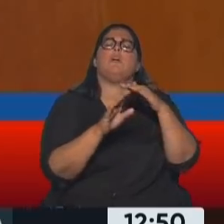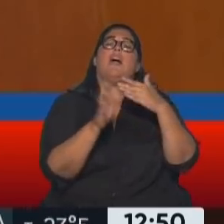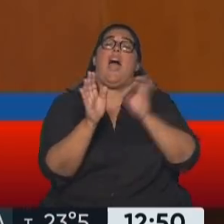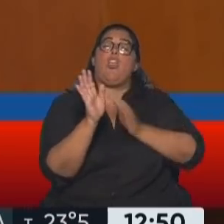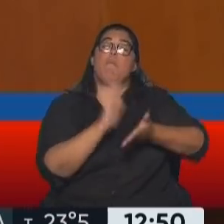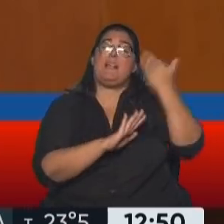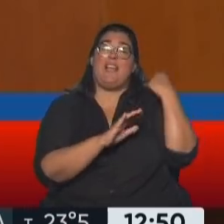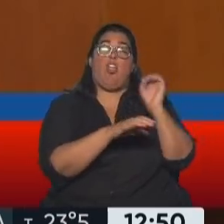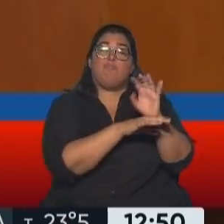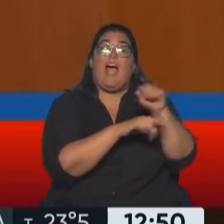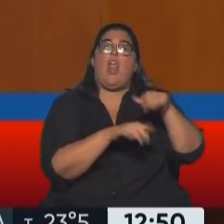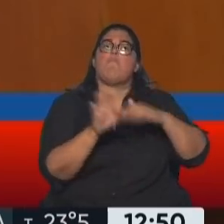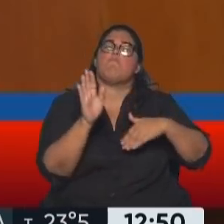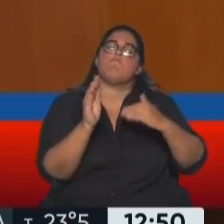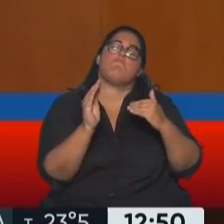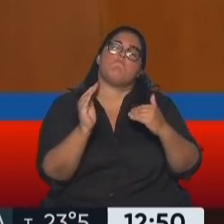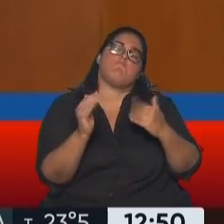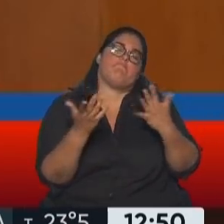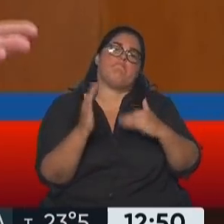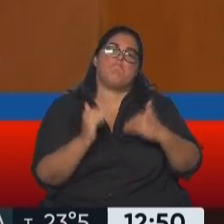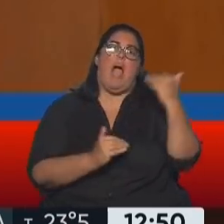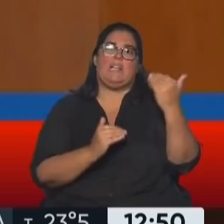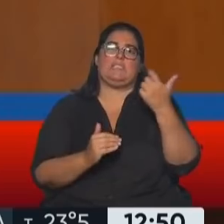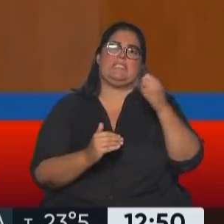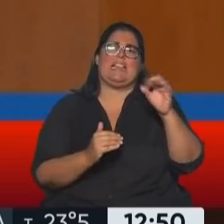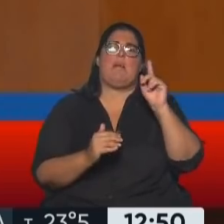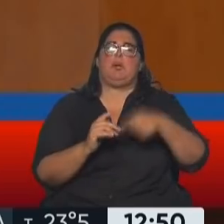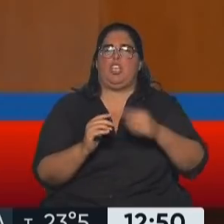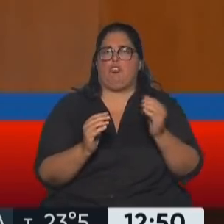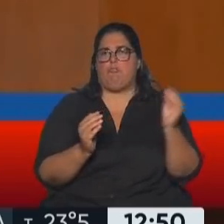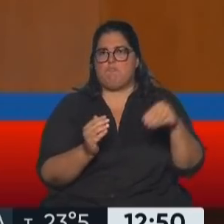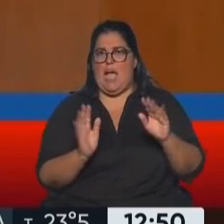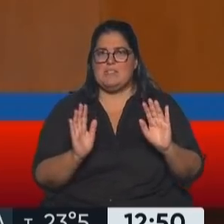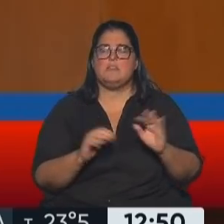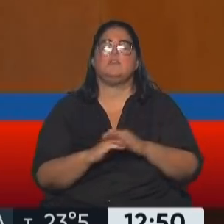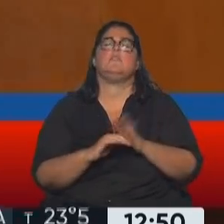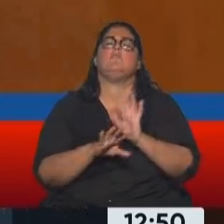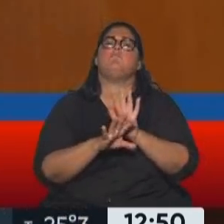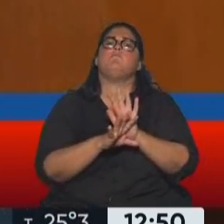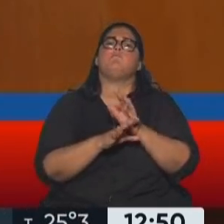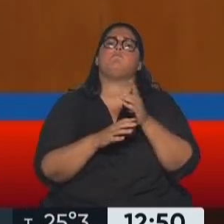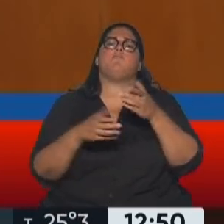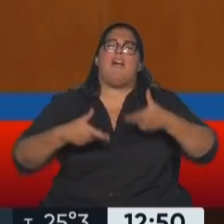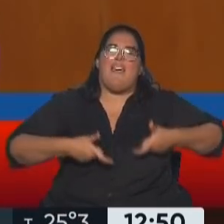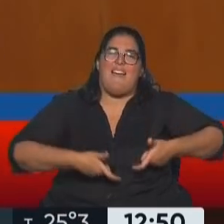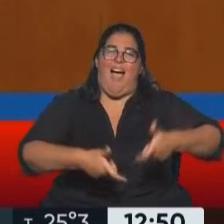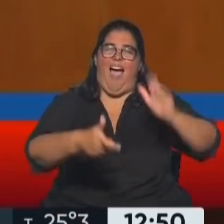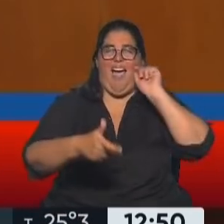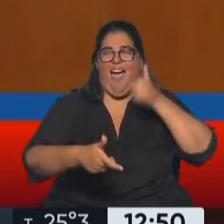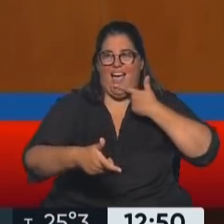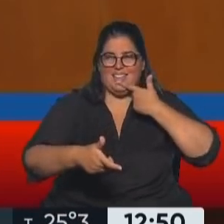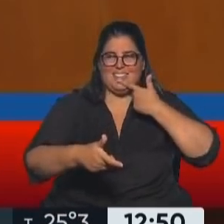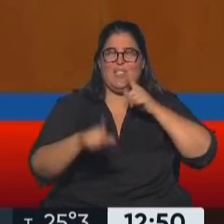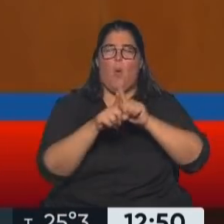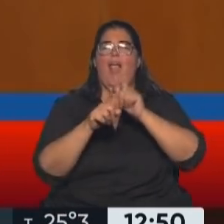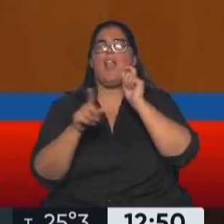año pasado. Y pese a que este gas, justamente por la forma en la que llega, digamos que no es a través de un gasoducto como se hace desde el lado